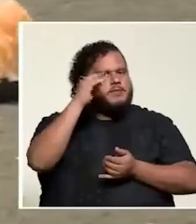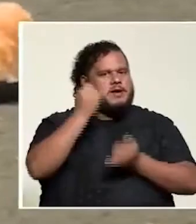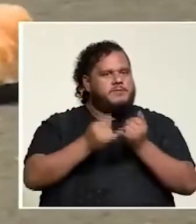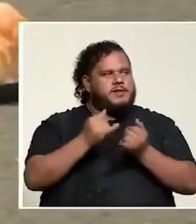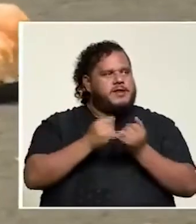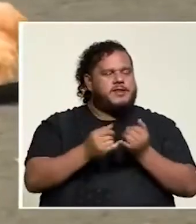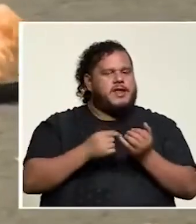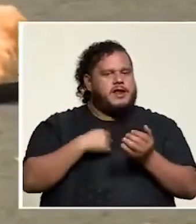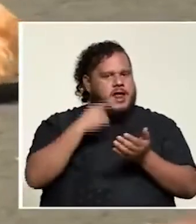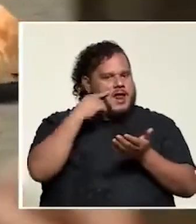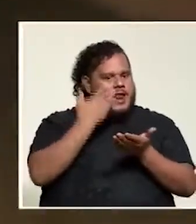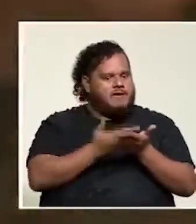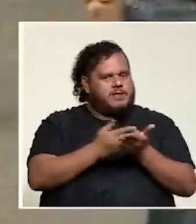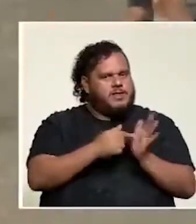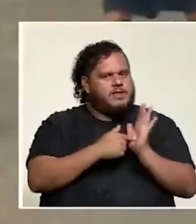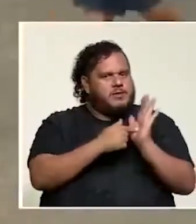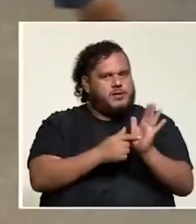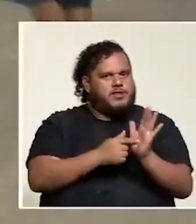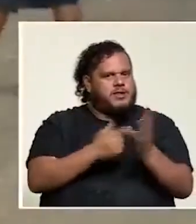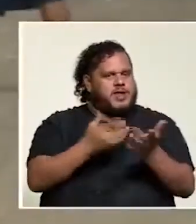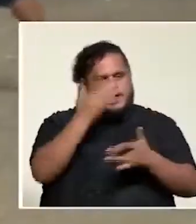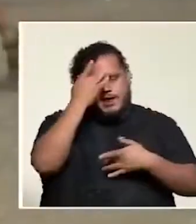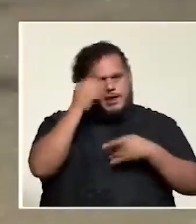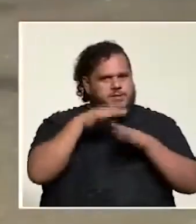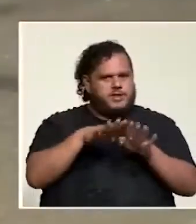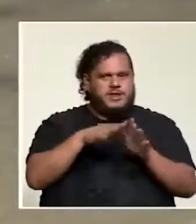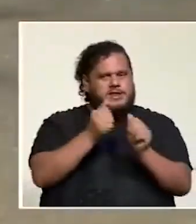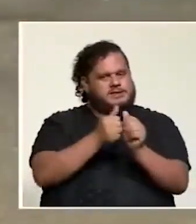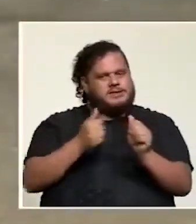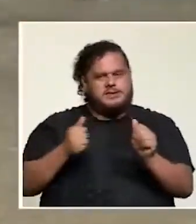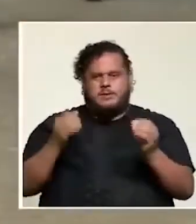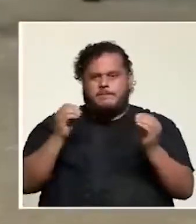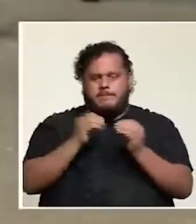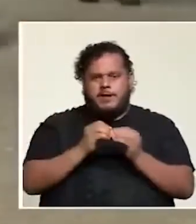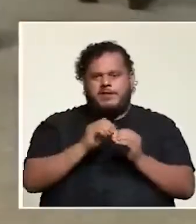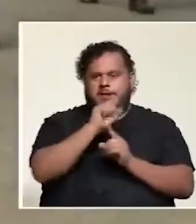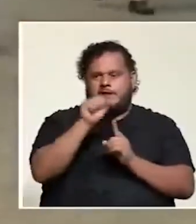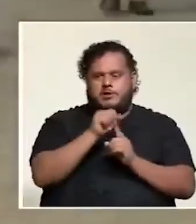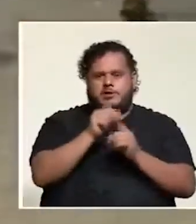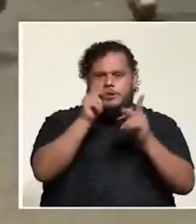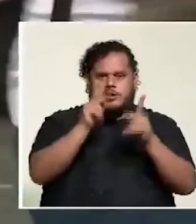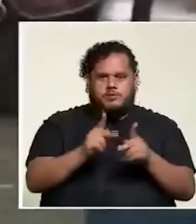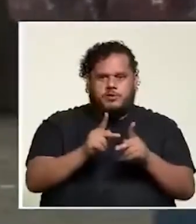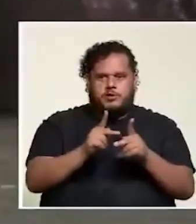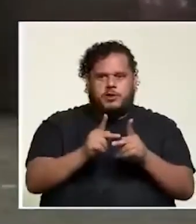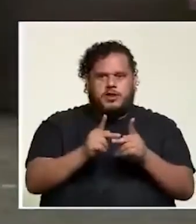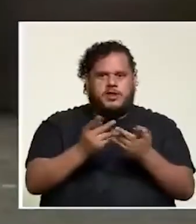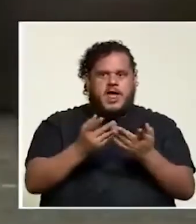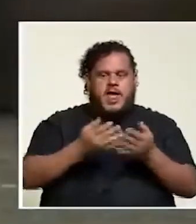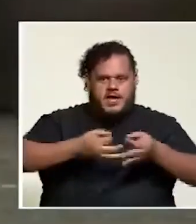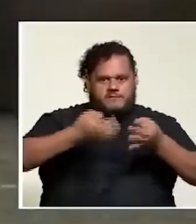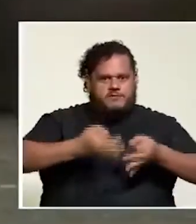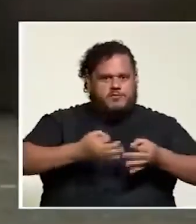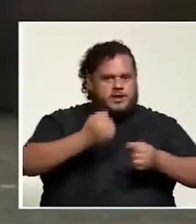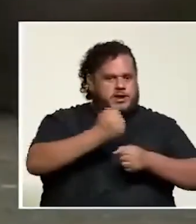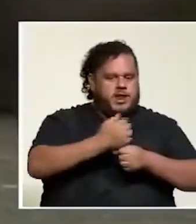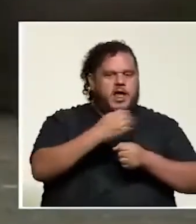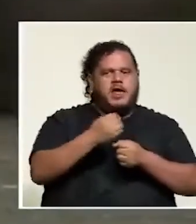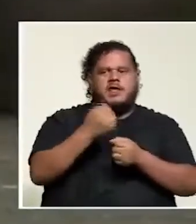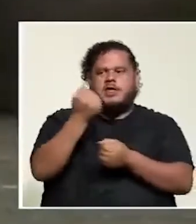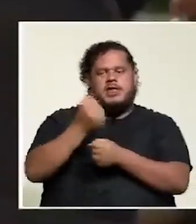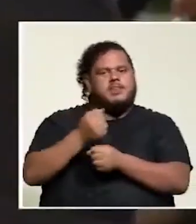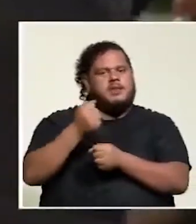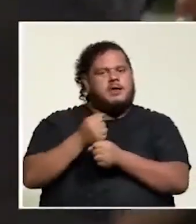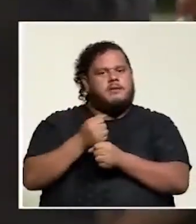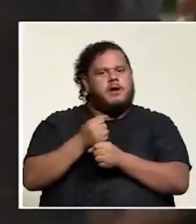la evidencia muestra que la pandemia deterioró aún más la situación de las personas en informalidad laboral y en